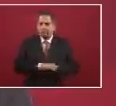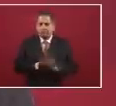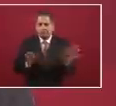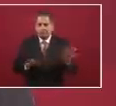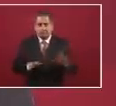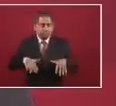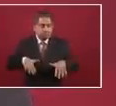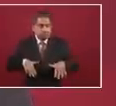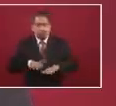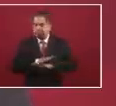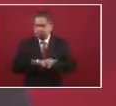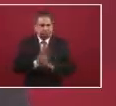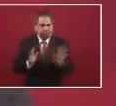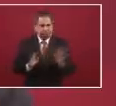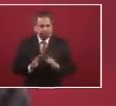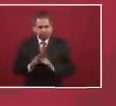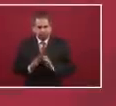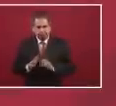reformar leyes,